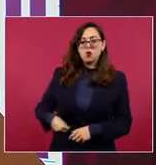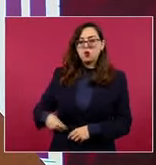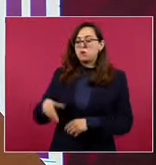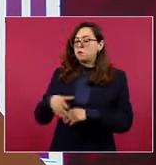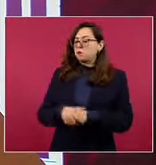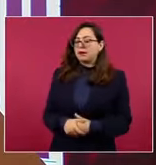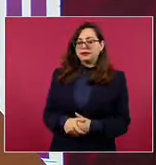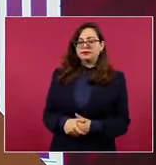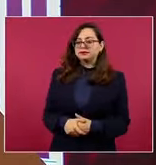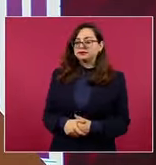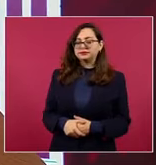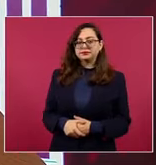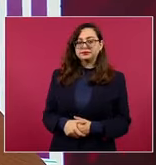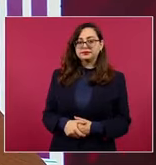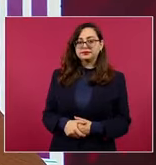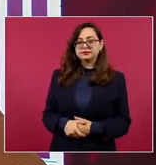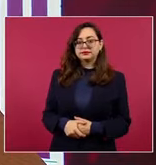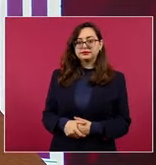puede,